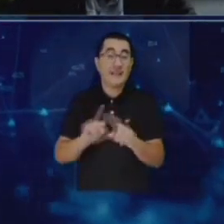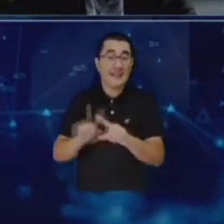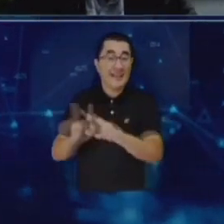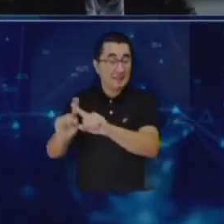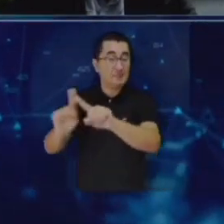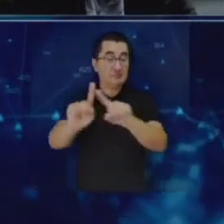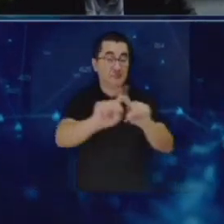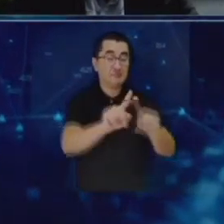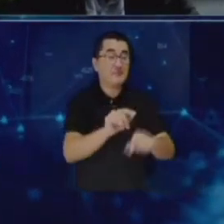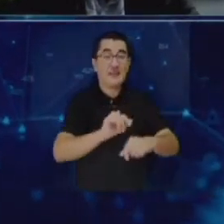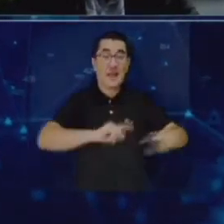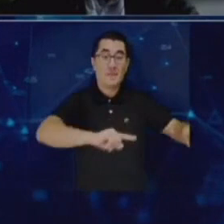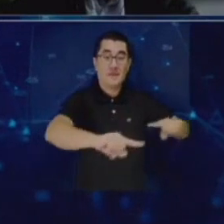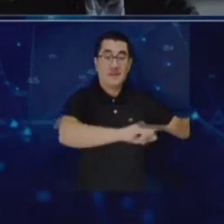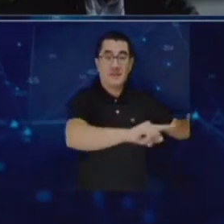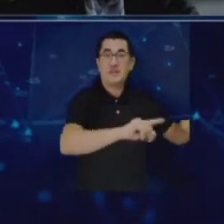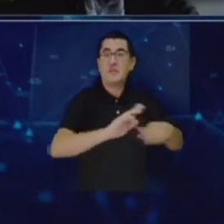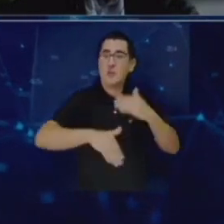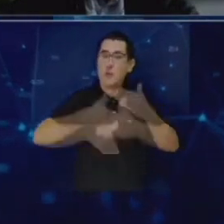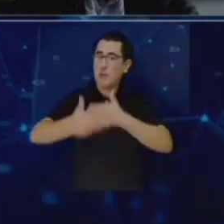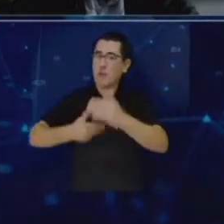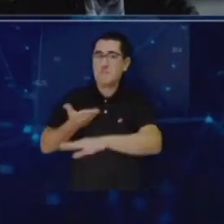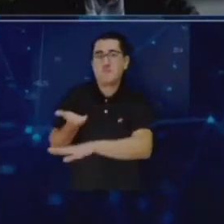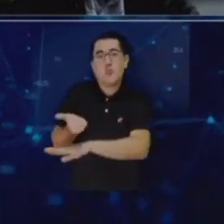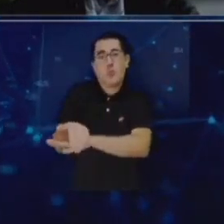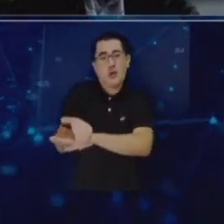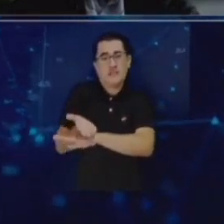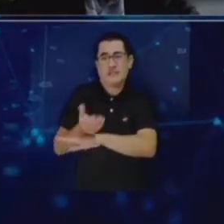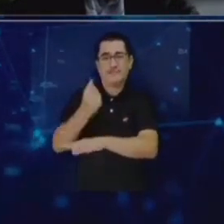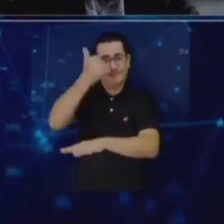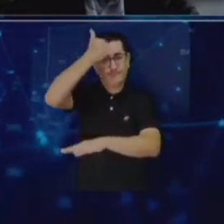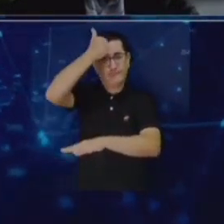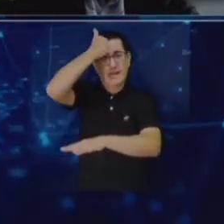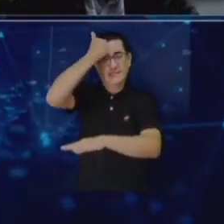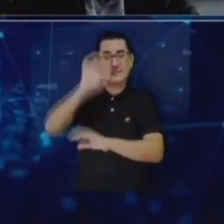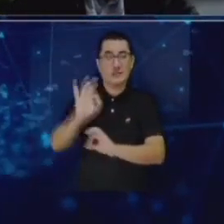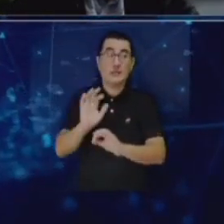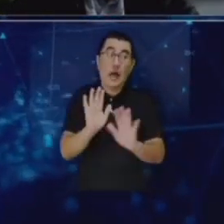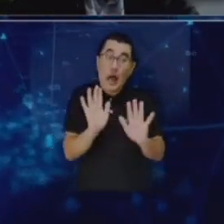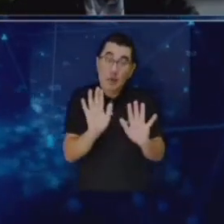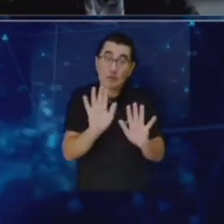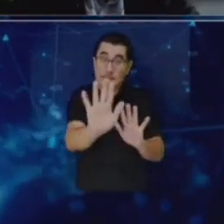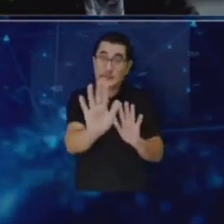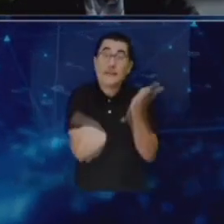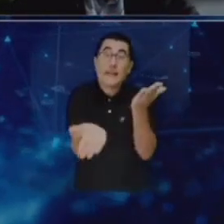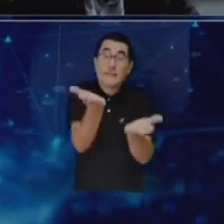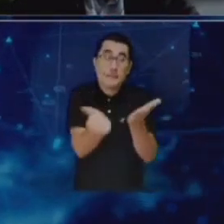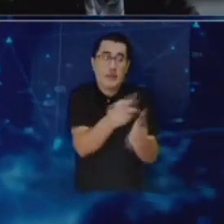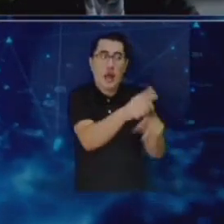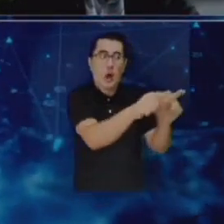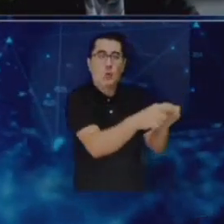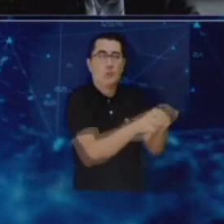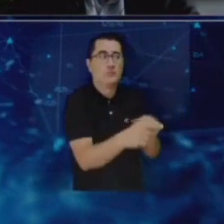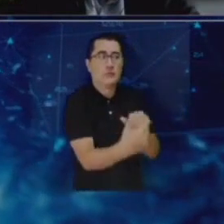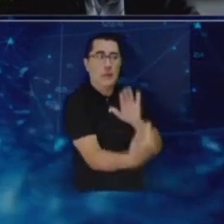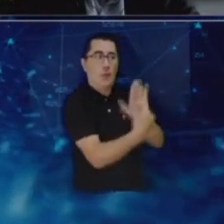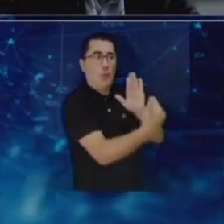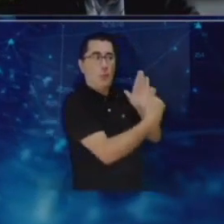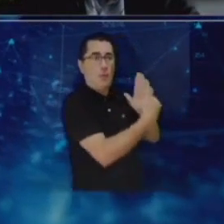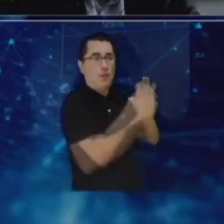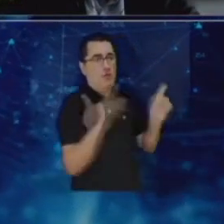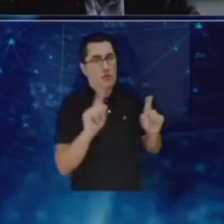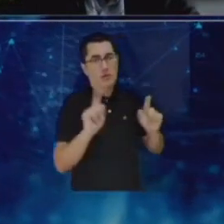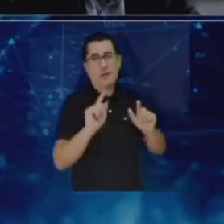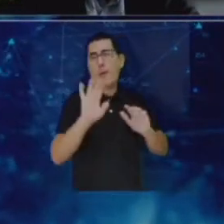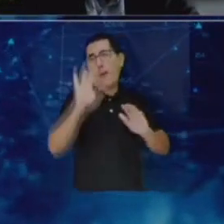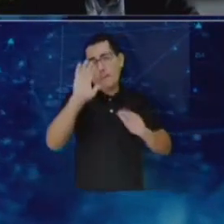en una propuesta interamericana, esto siempre y cuando no exista oposición de al menos el 50, más del